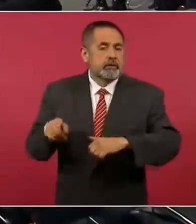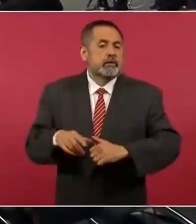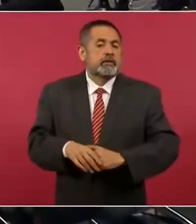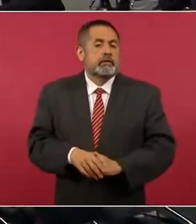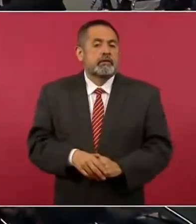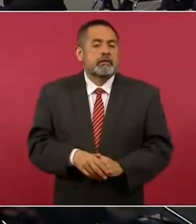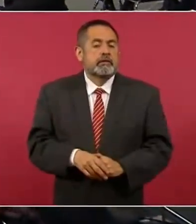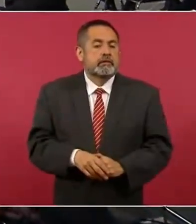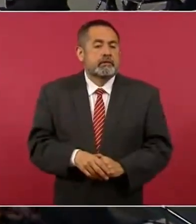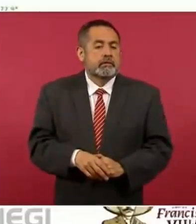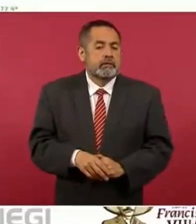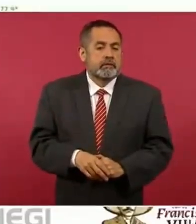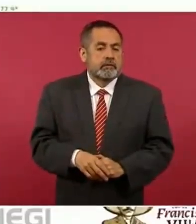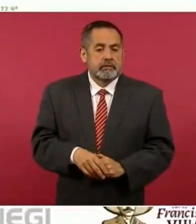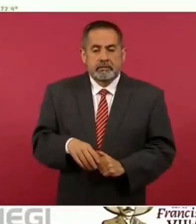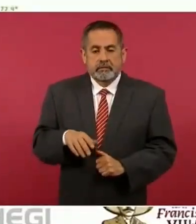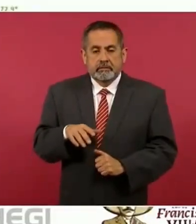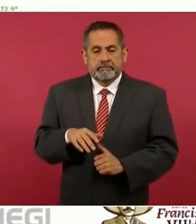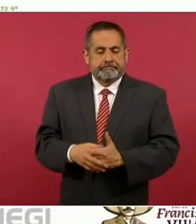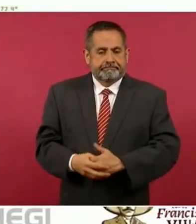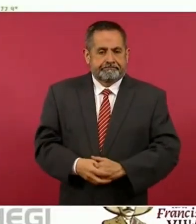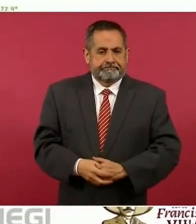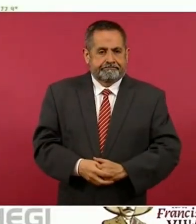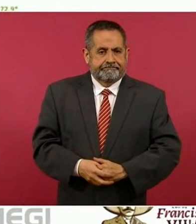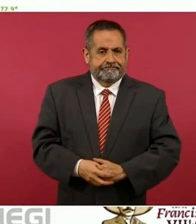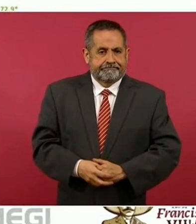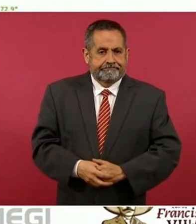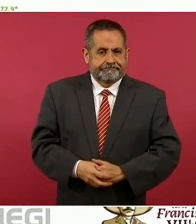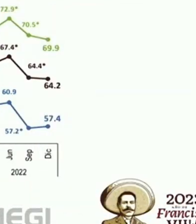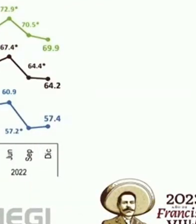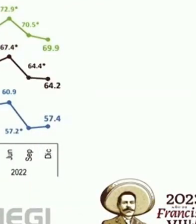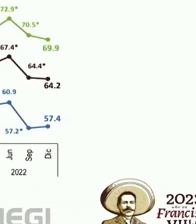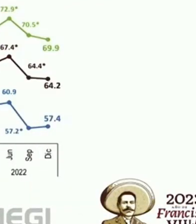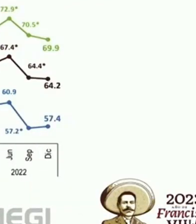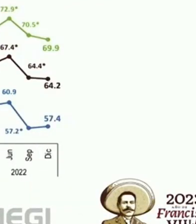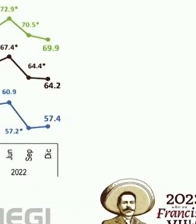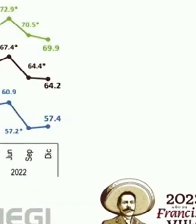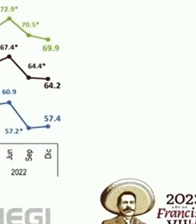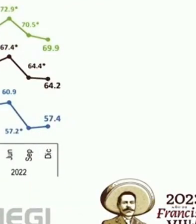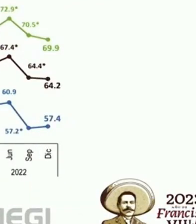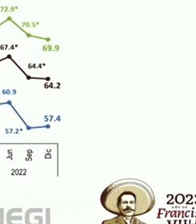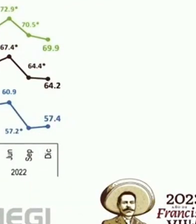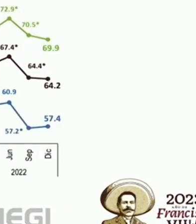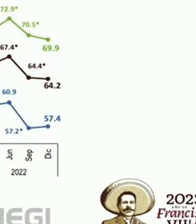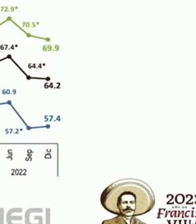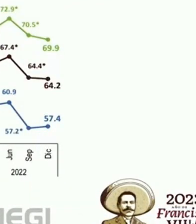es la percepción de inseguridad, es una encuesta.